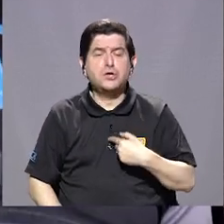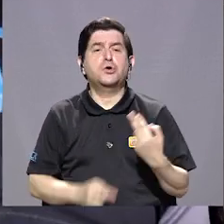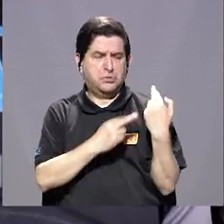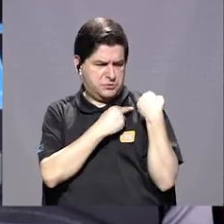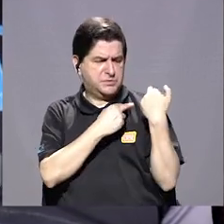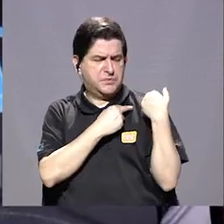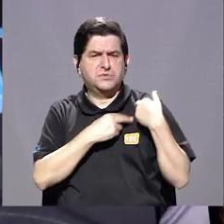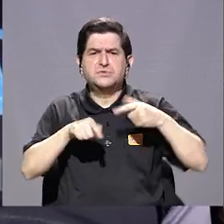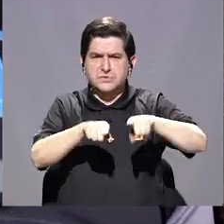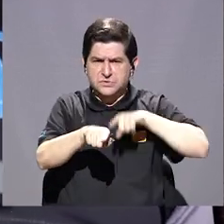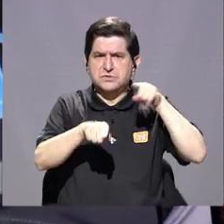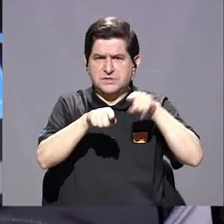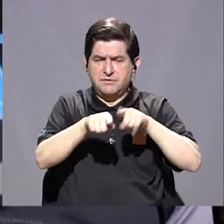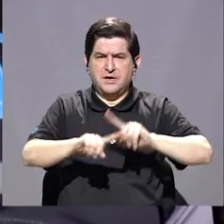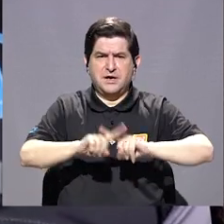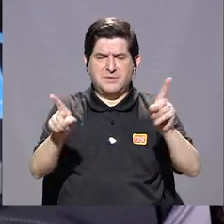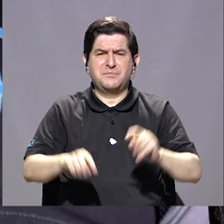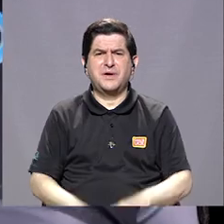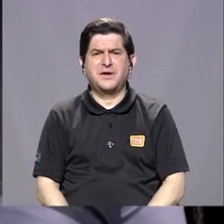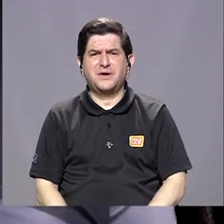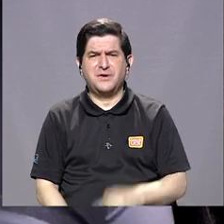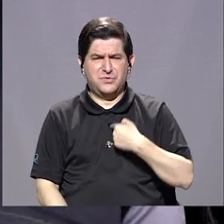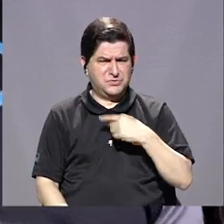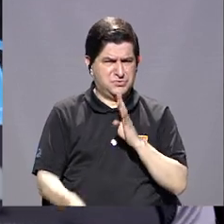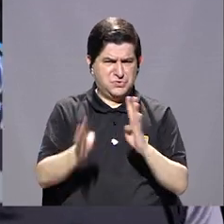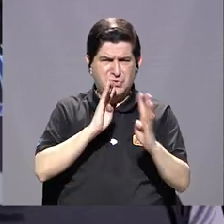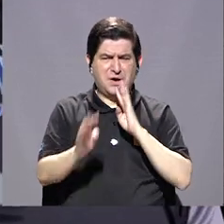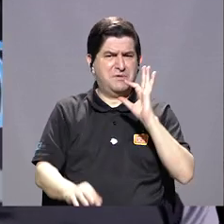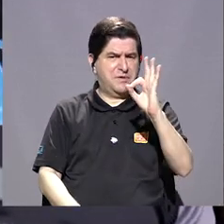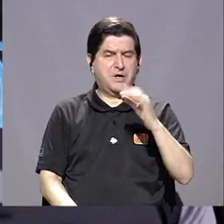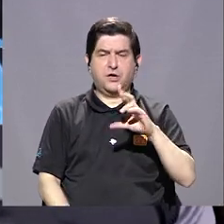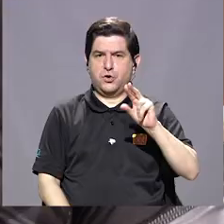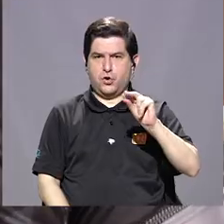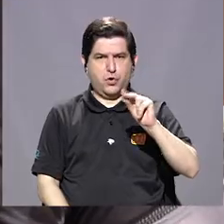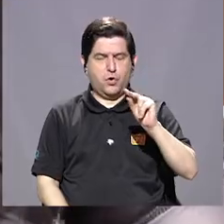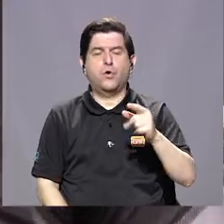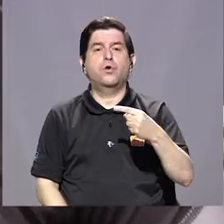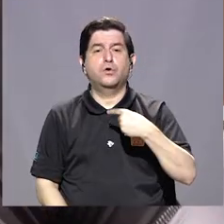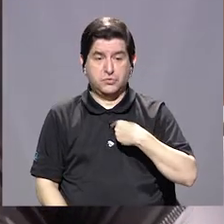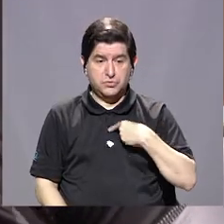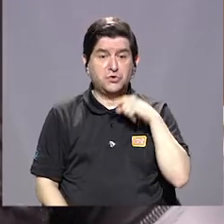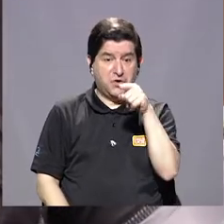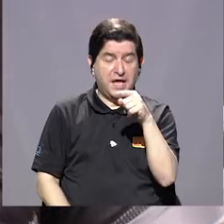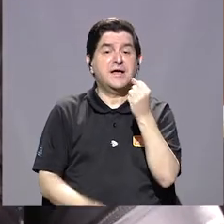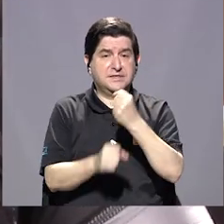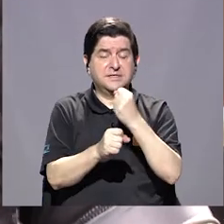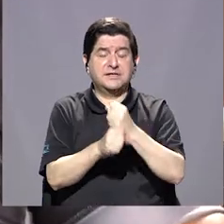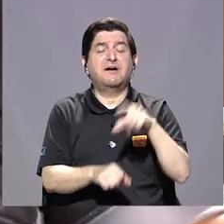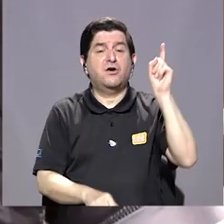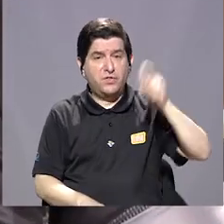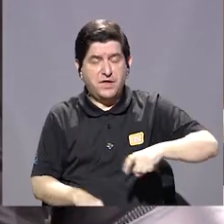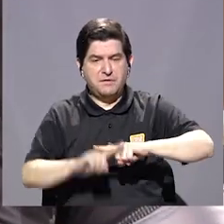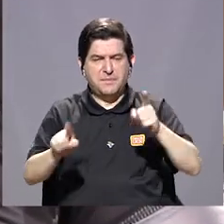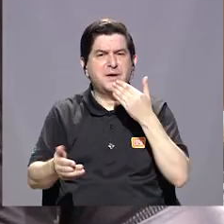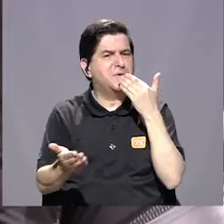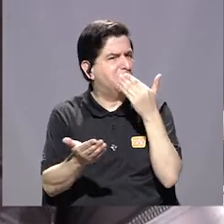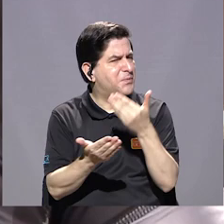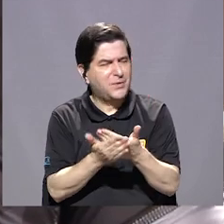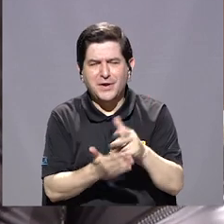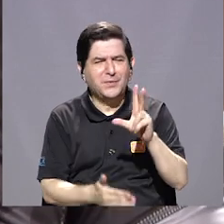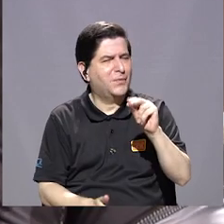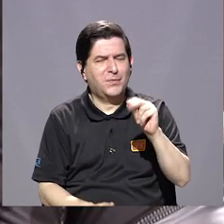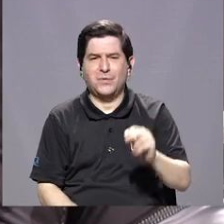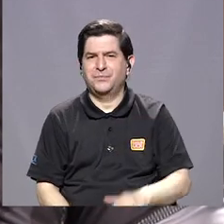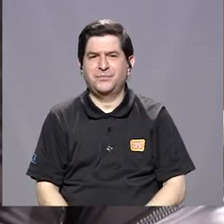hermanos, yo no soy de echarme flores de eso, yo creo que eso era lo que yo tenía que hacer, pero no hice un buen trabajo porque